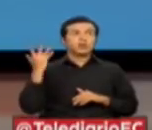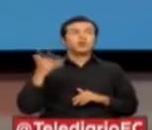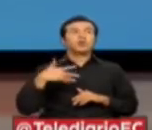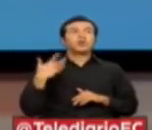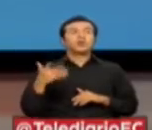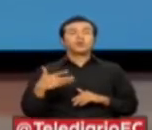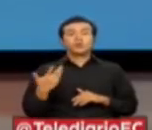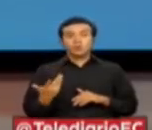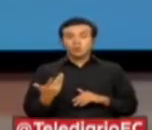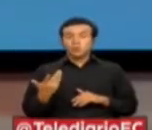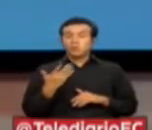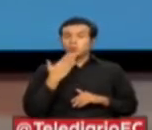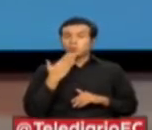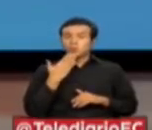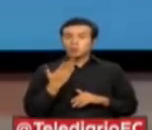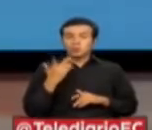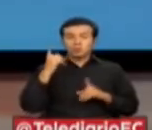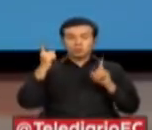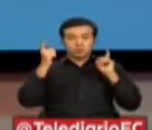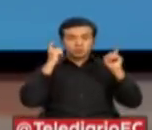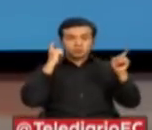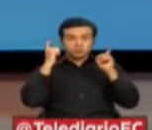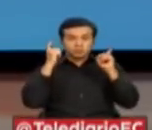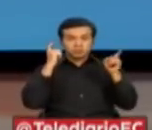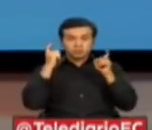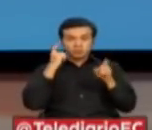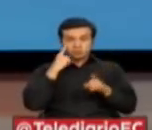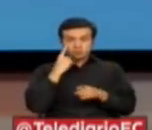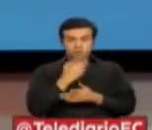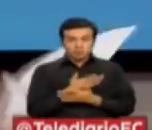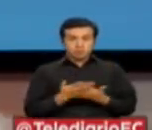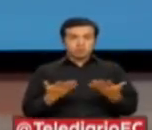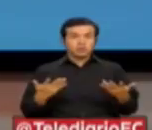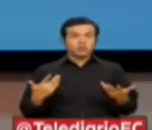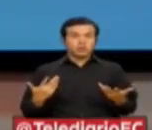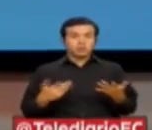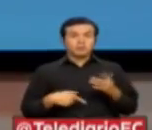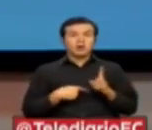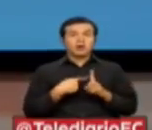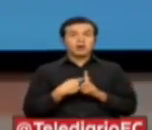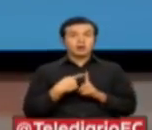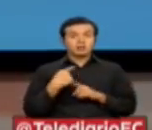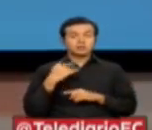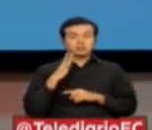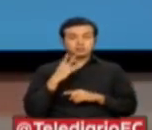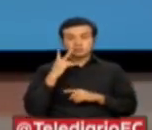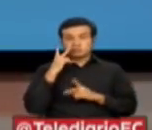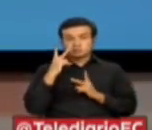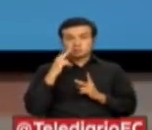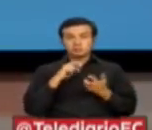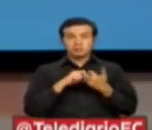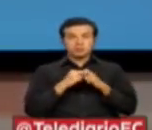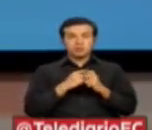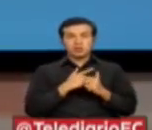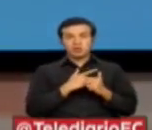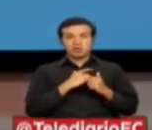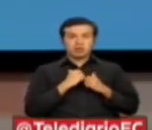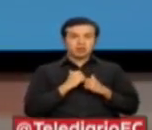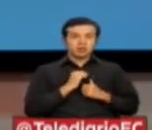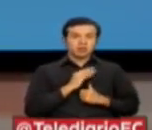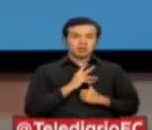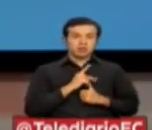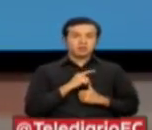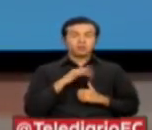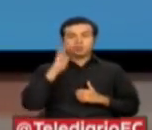estaba administrando o gobernando evidentemente también suma para que haya este desánimo, esta preocupación